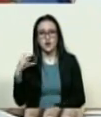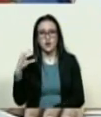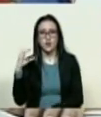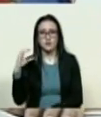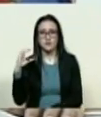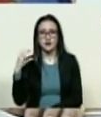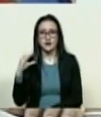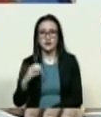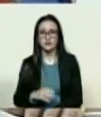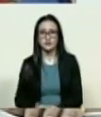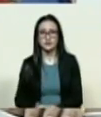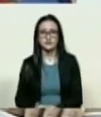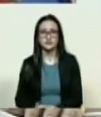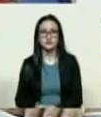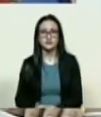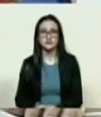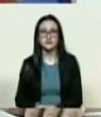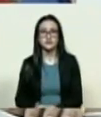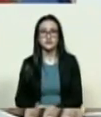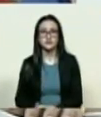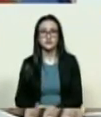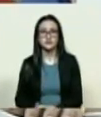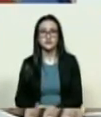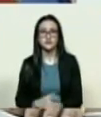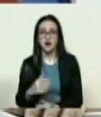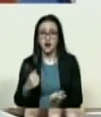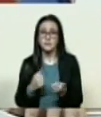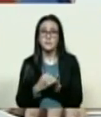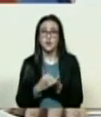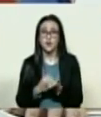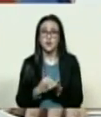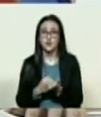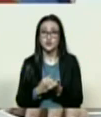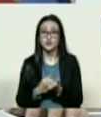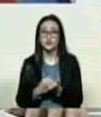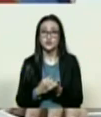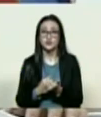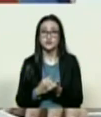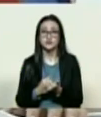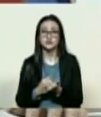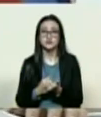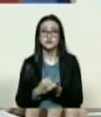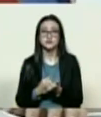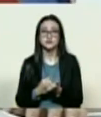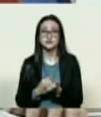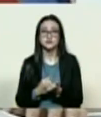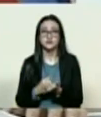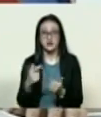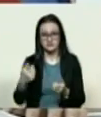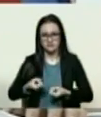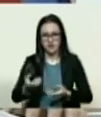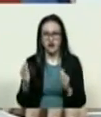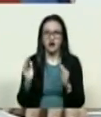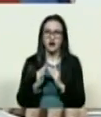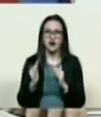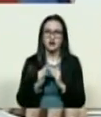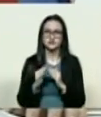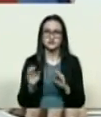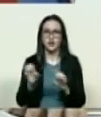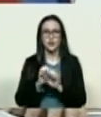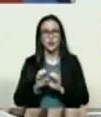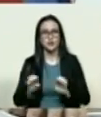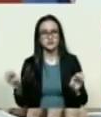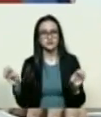colombianos. Eso sí requiere apoyo, 5 millones. Y aquí le hemos dado casa,